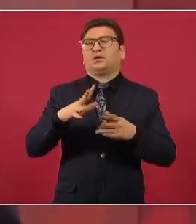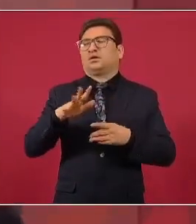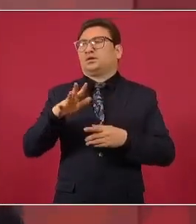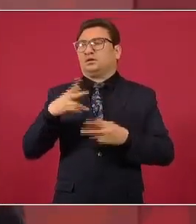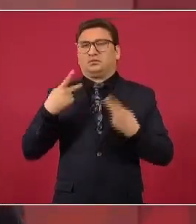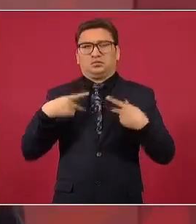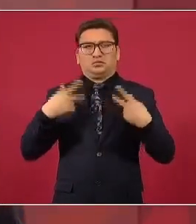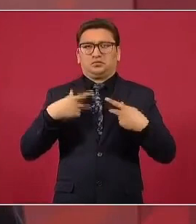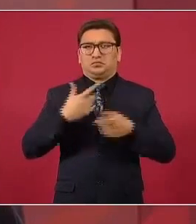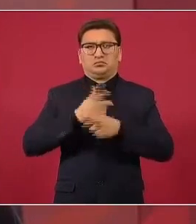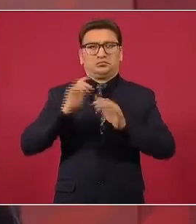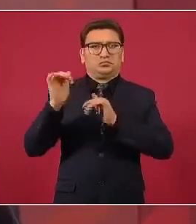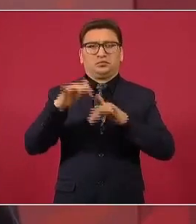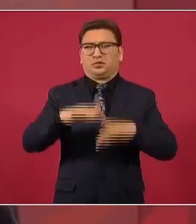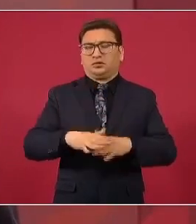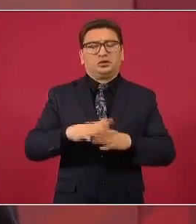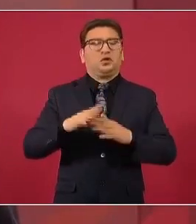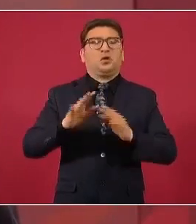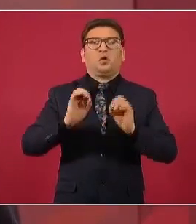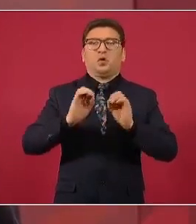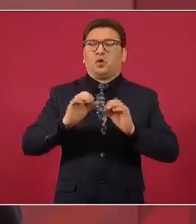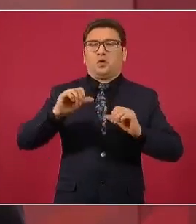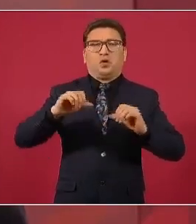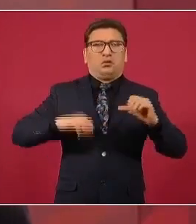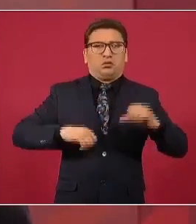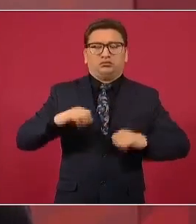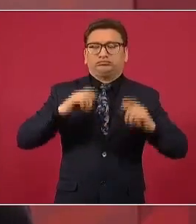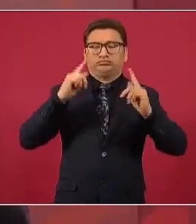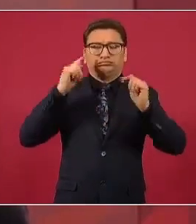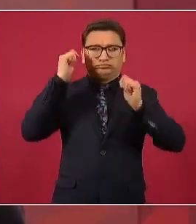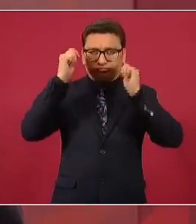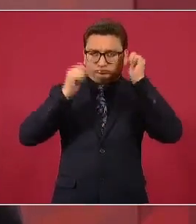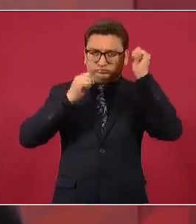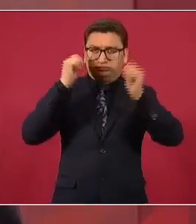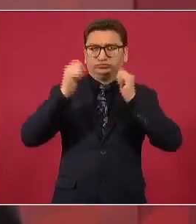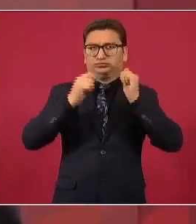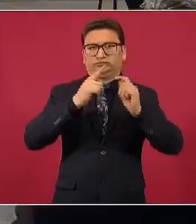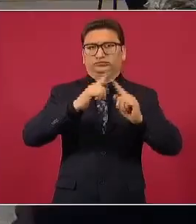y hasta para actividades turísticas,